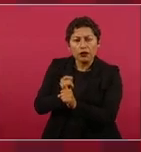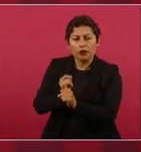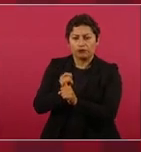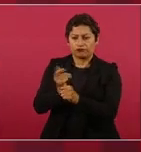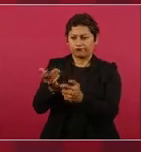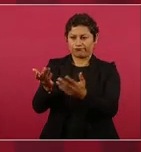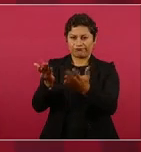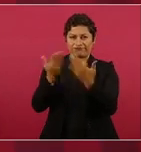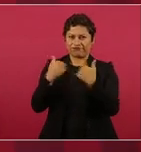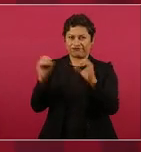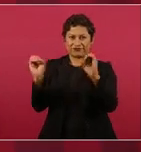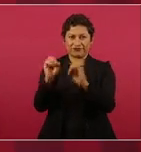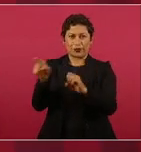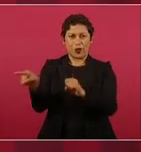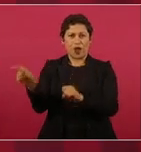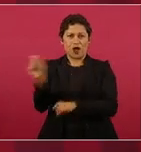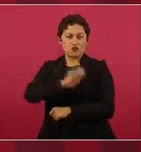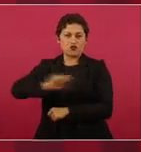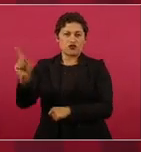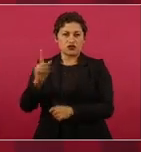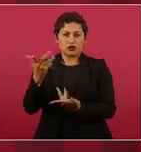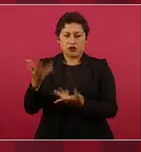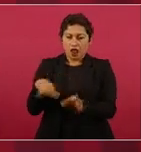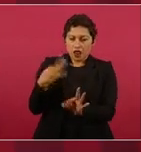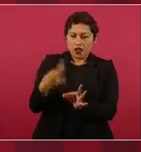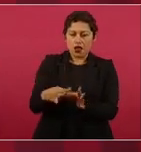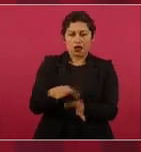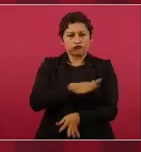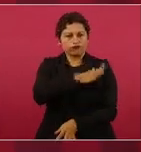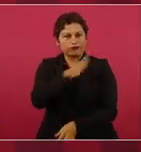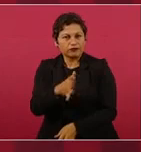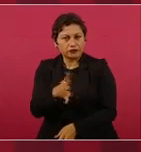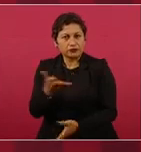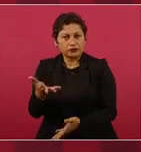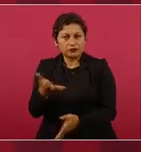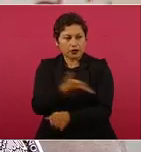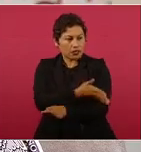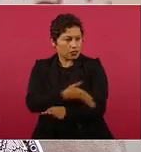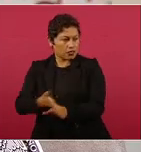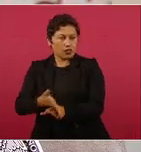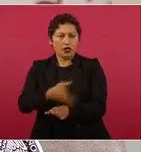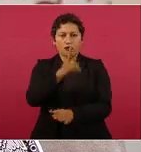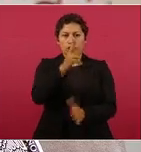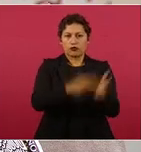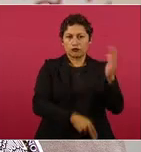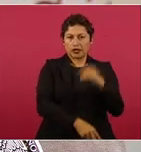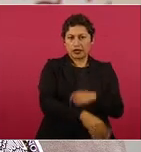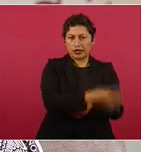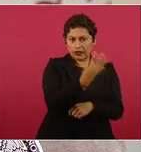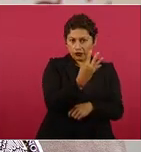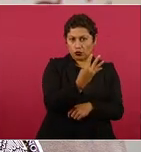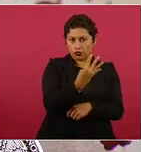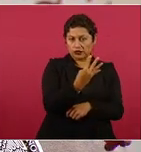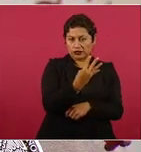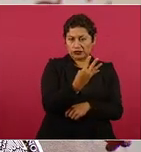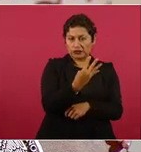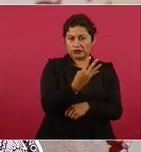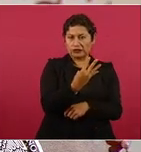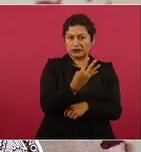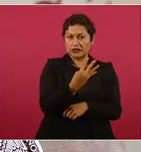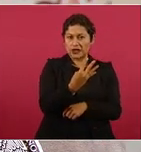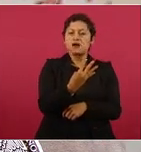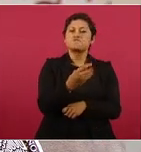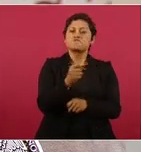la calidad con que se desempeñó este proceso durante todo ese periodo. 2014 todavía fue